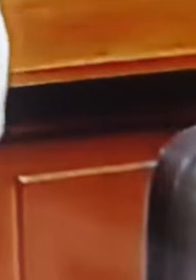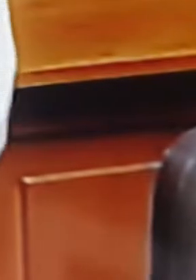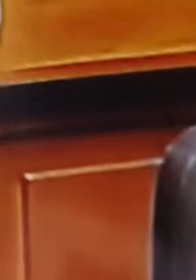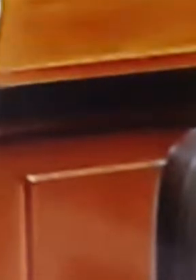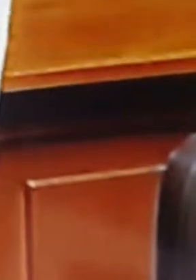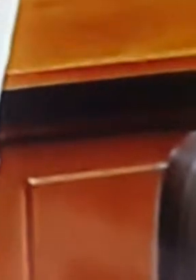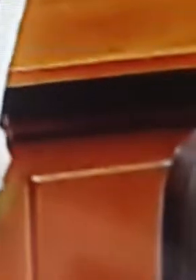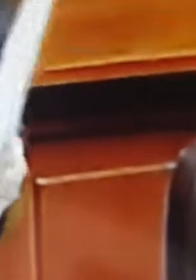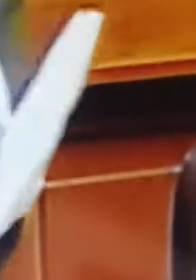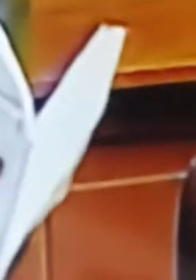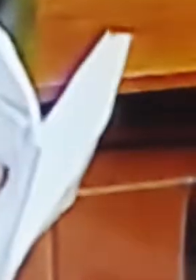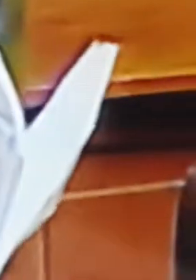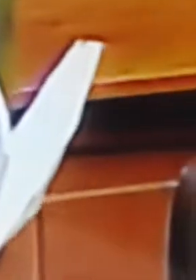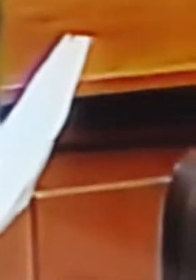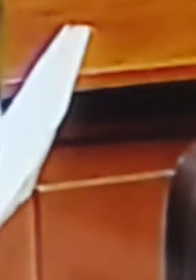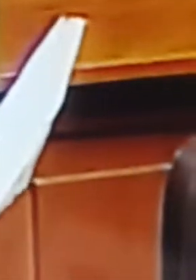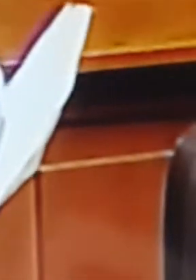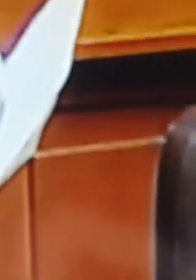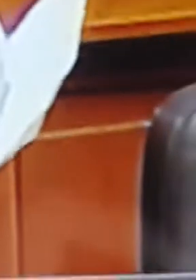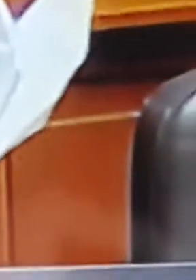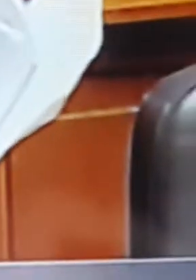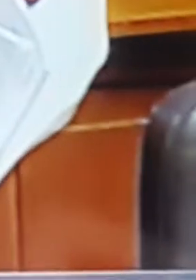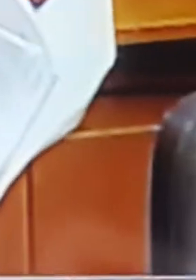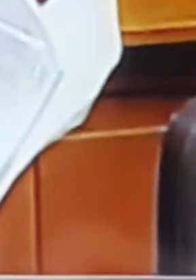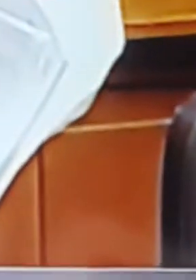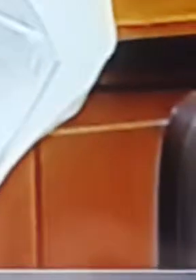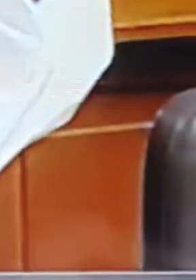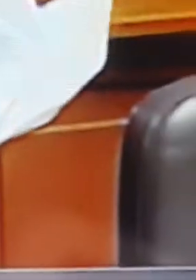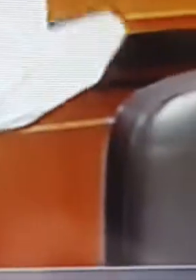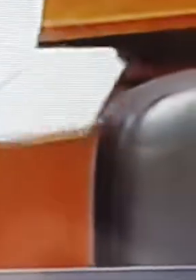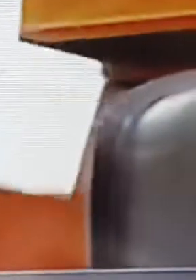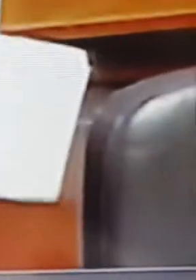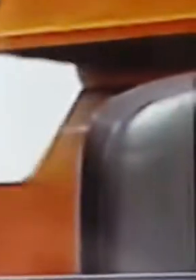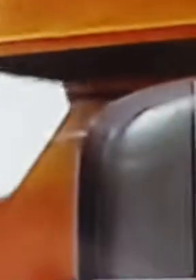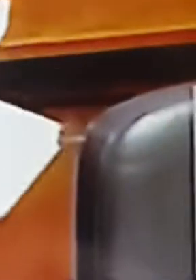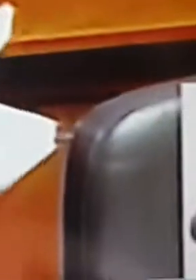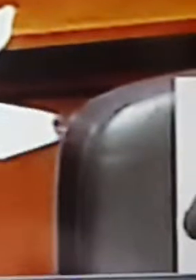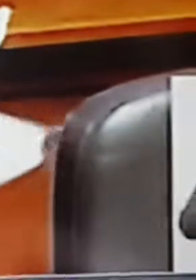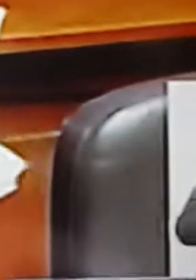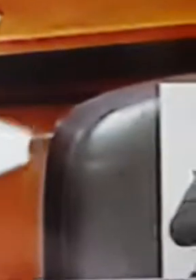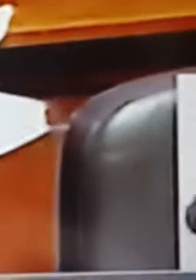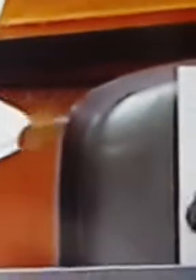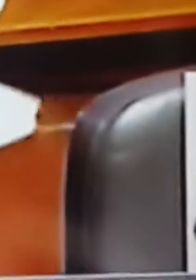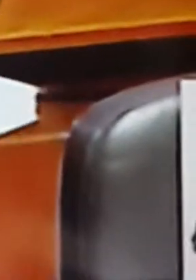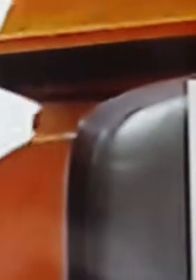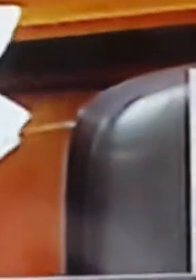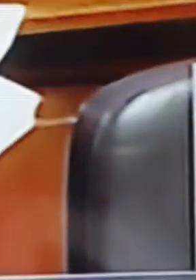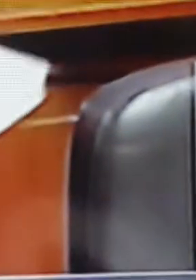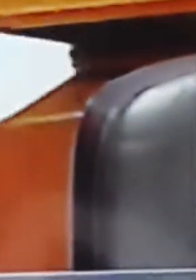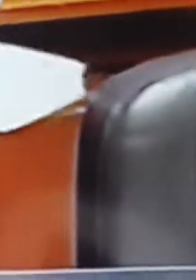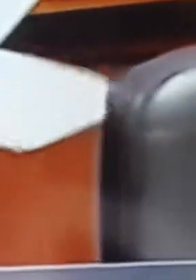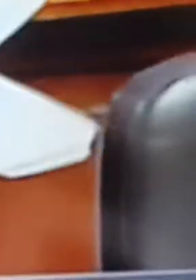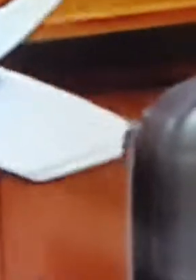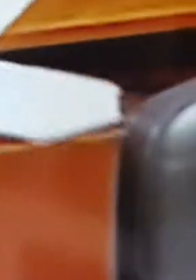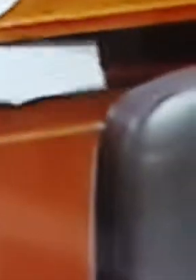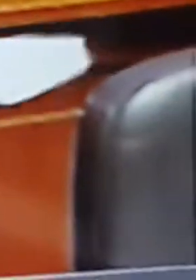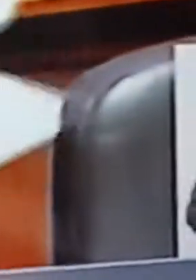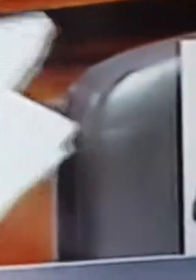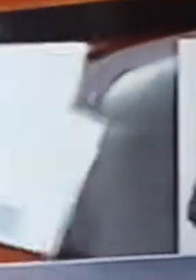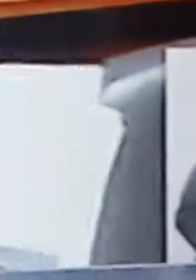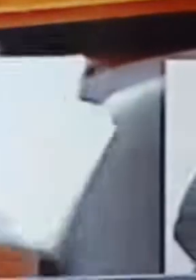con Japón, con Estados Unidos y con la propia China, los precios en el Perú eran completamente prohibitivos. Estamos hablando